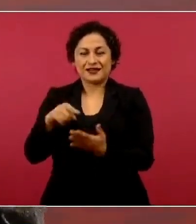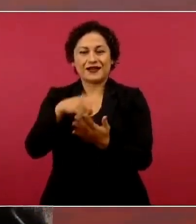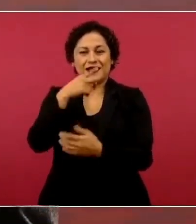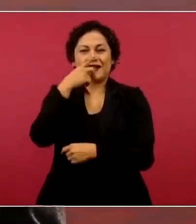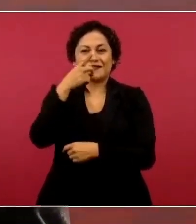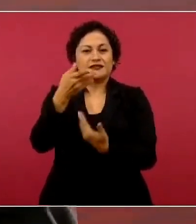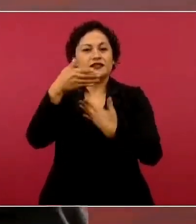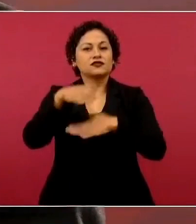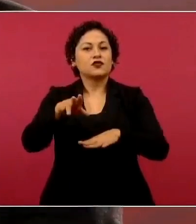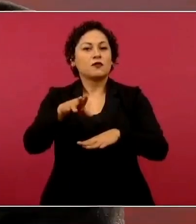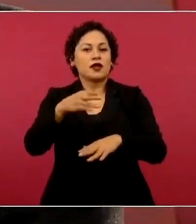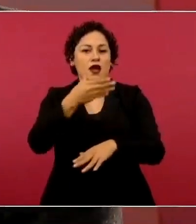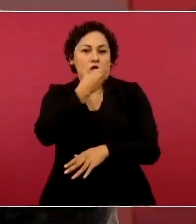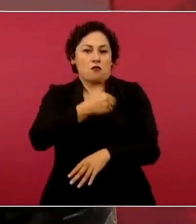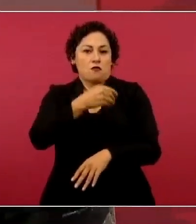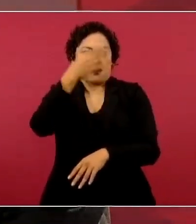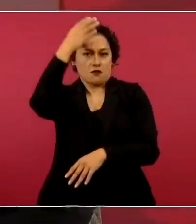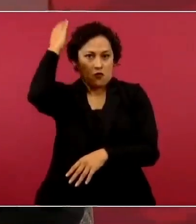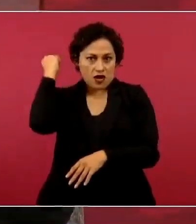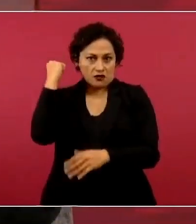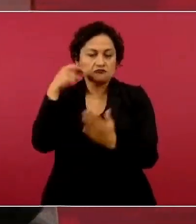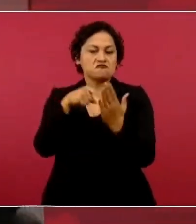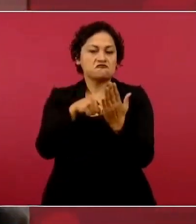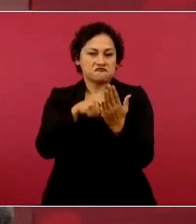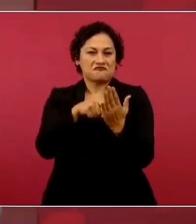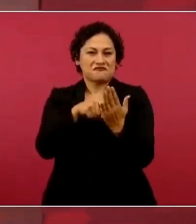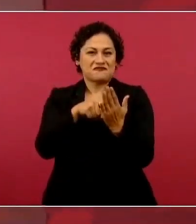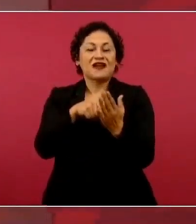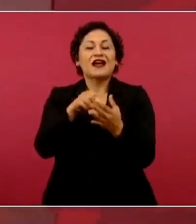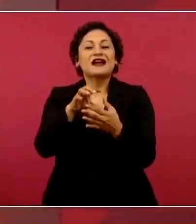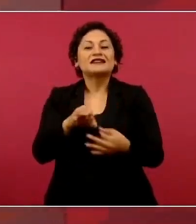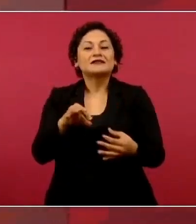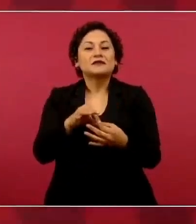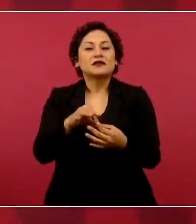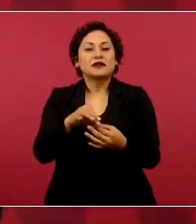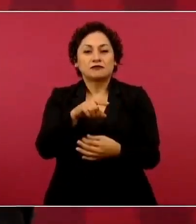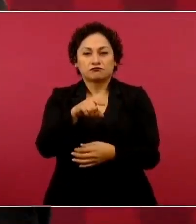¿Quieres saber quién es Morelos?